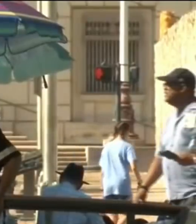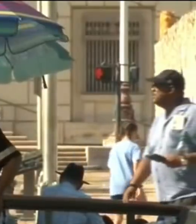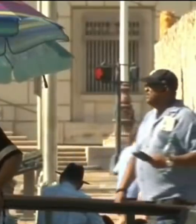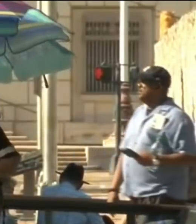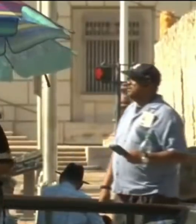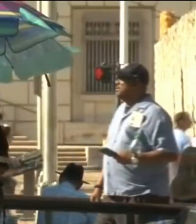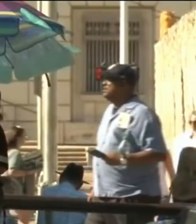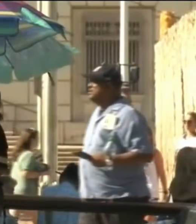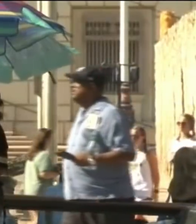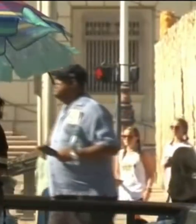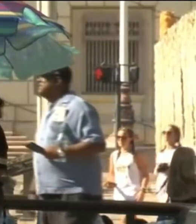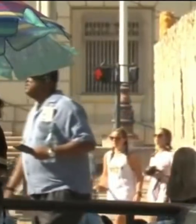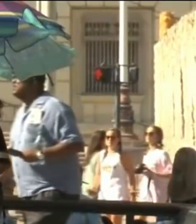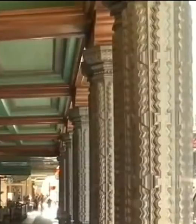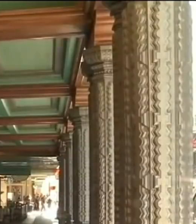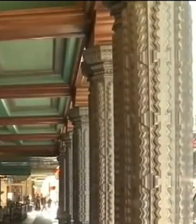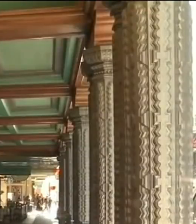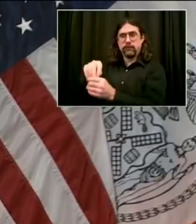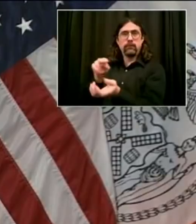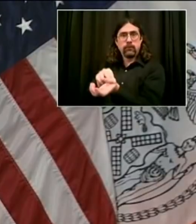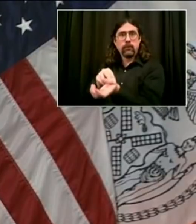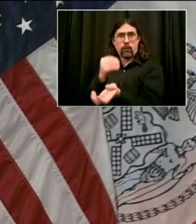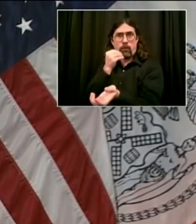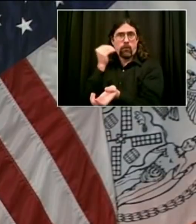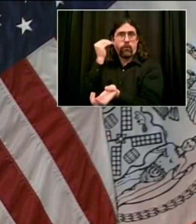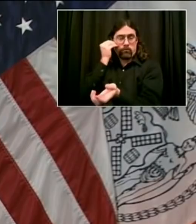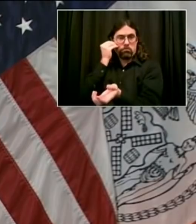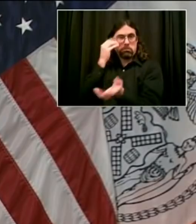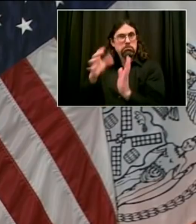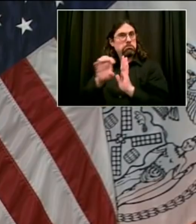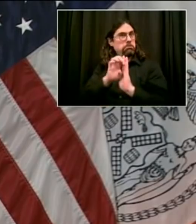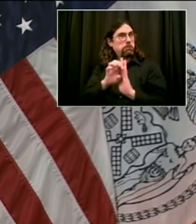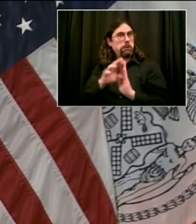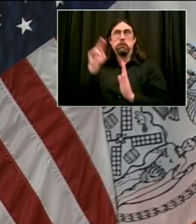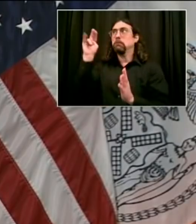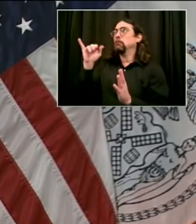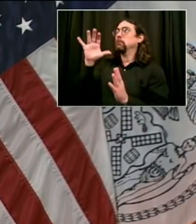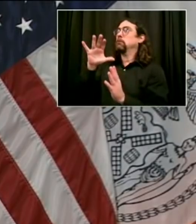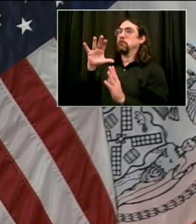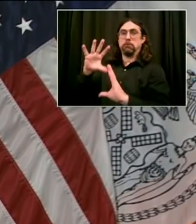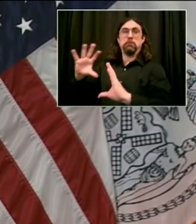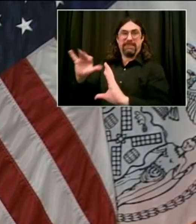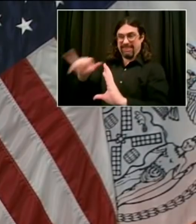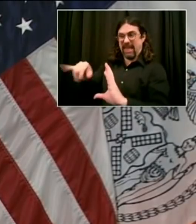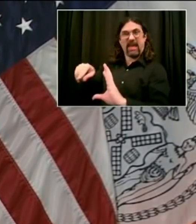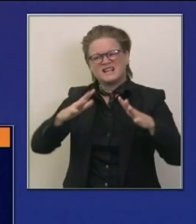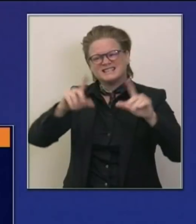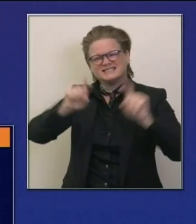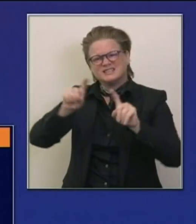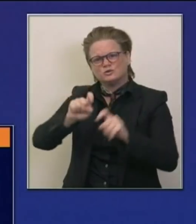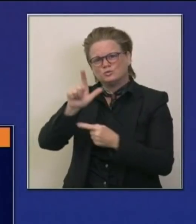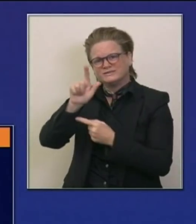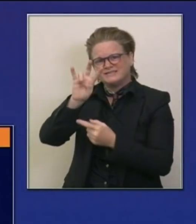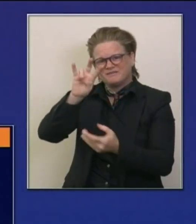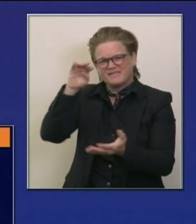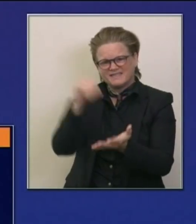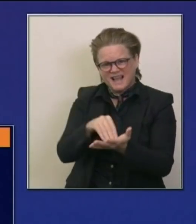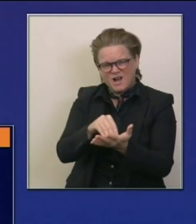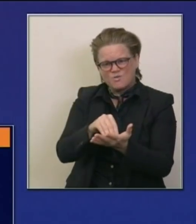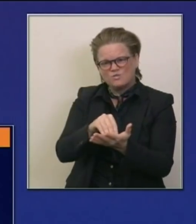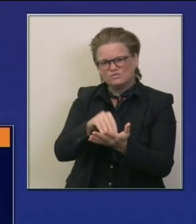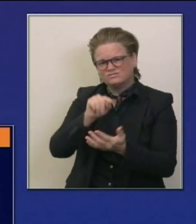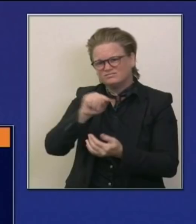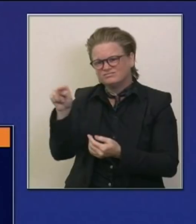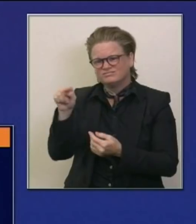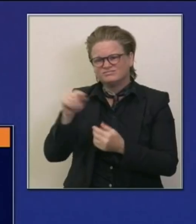demandadas por temas relacionados con la pandemia. Y por el otro, el de la ayuda o los fondos de ayuda para los gobiernos estatales y